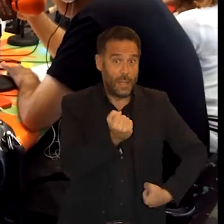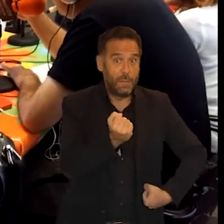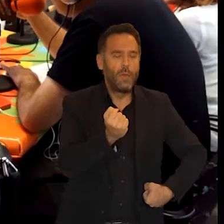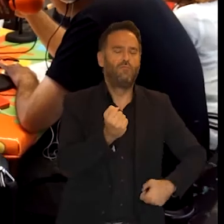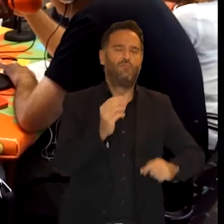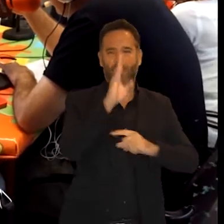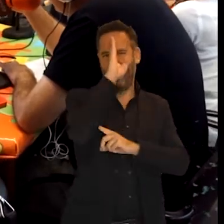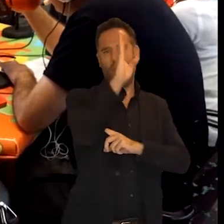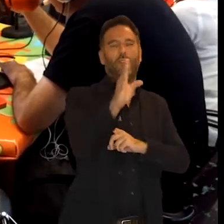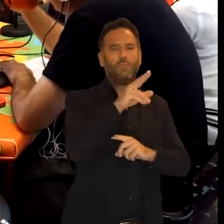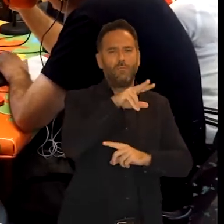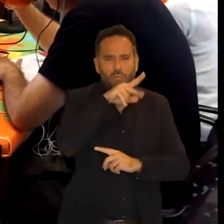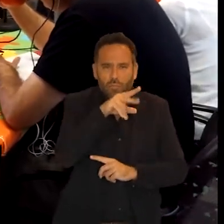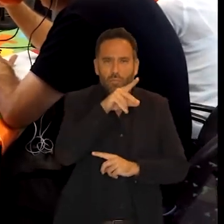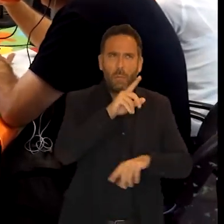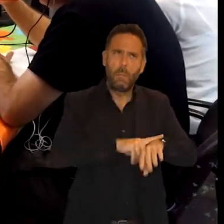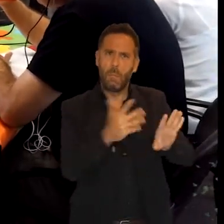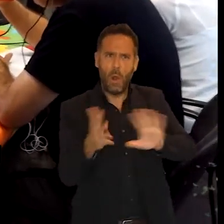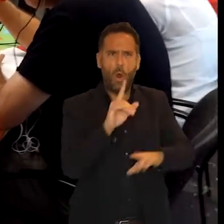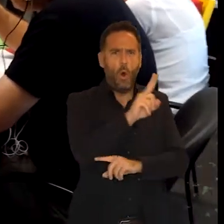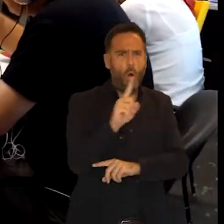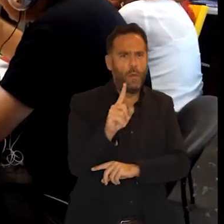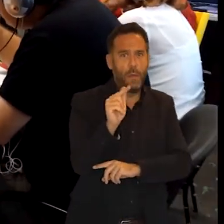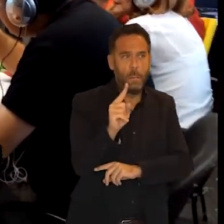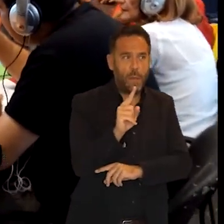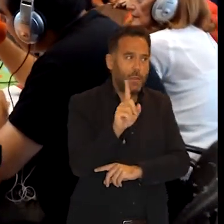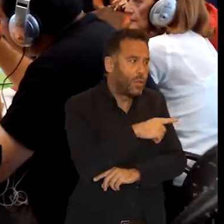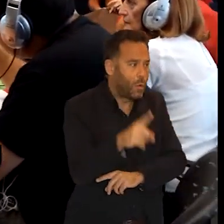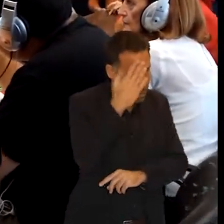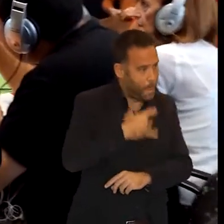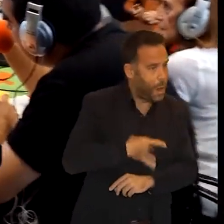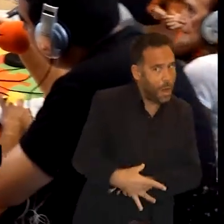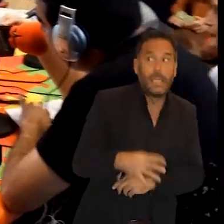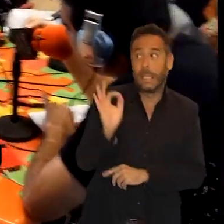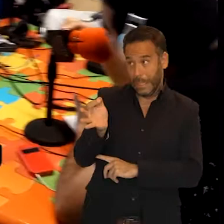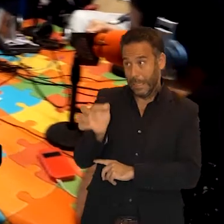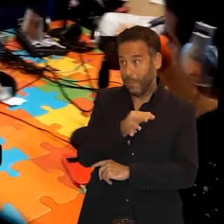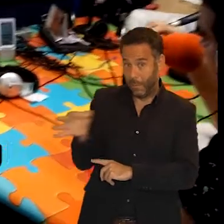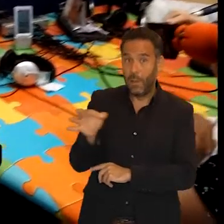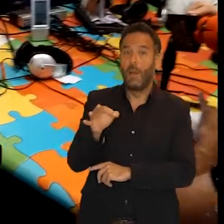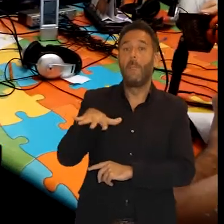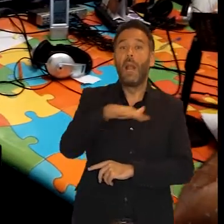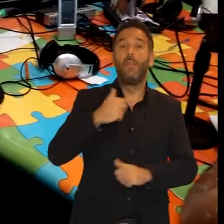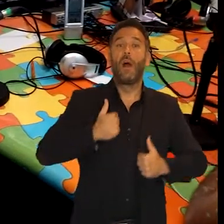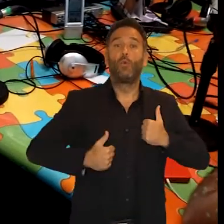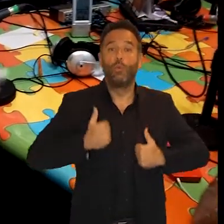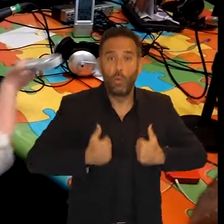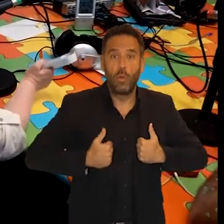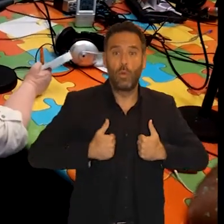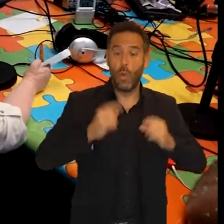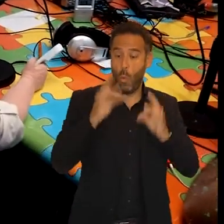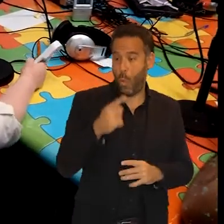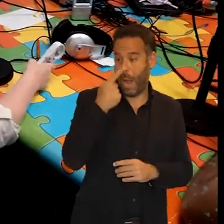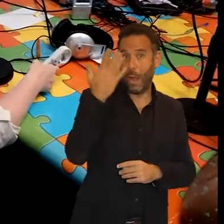las 11 y media, ¿no, Gracia? Sí, señor, a partir de las 11 y media estaremos allí en calle, en la Plaza de la Constitución, ya sabes. En la Plaza de la Constitución, como el año